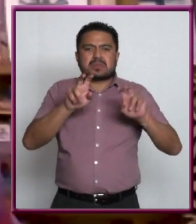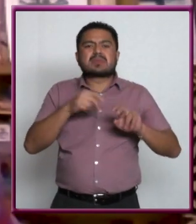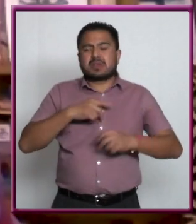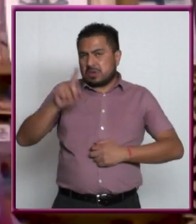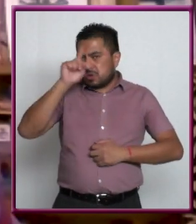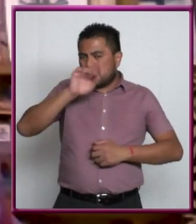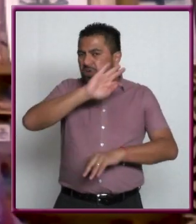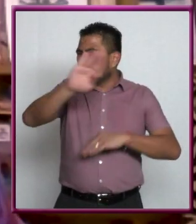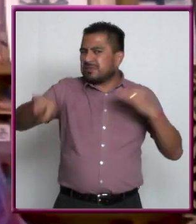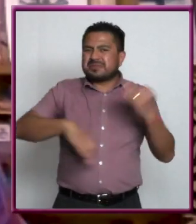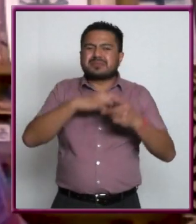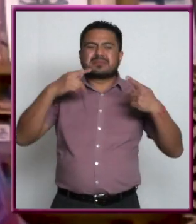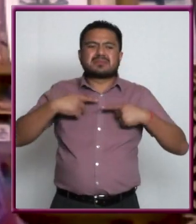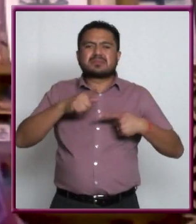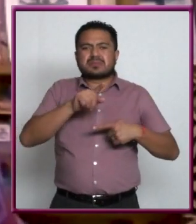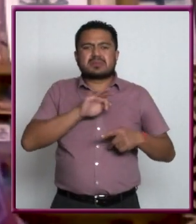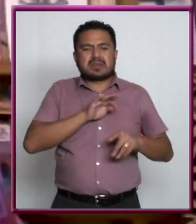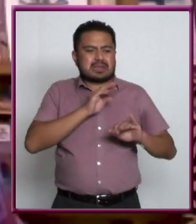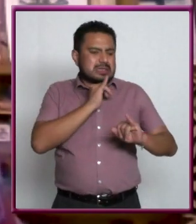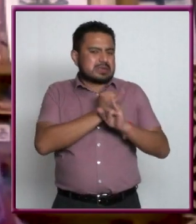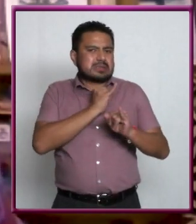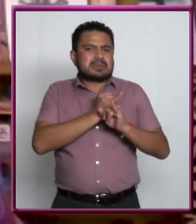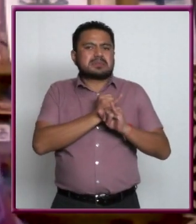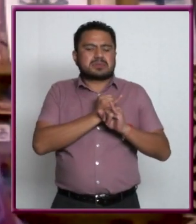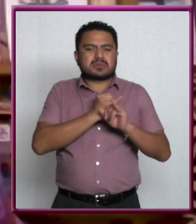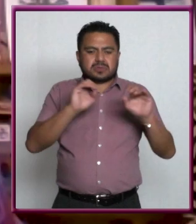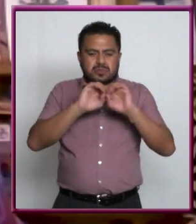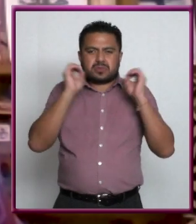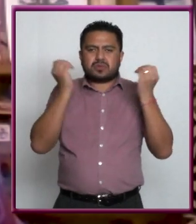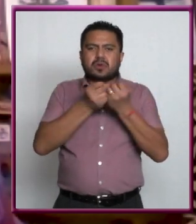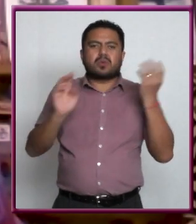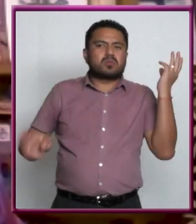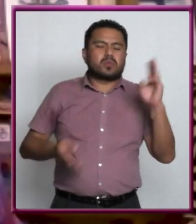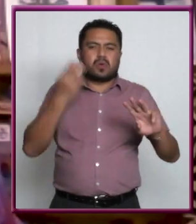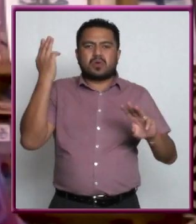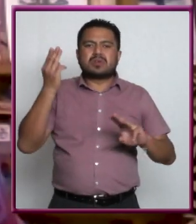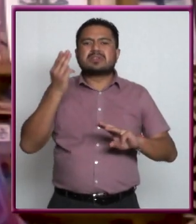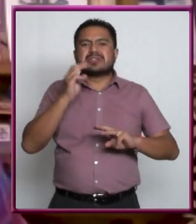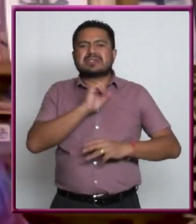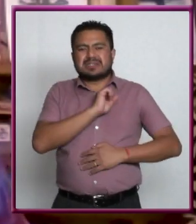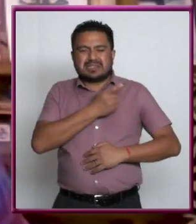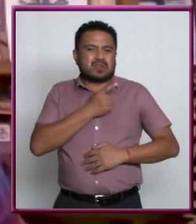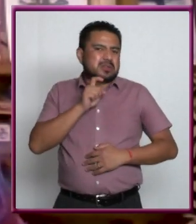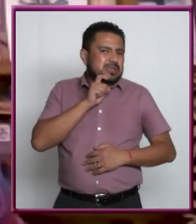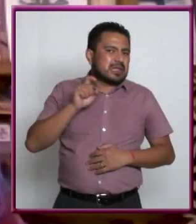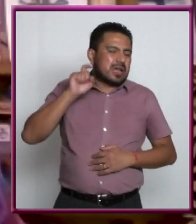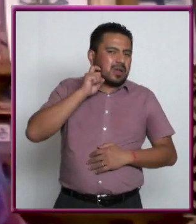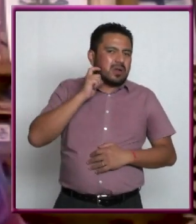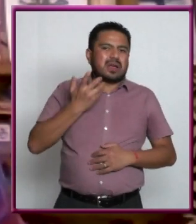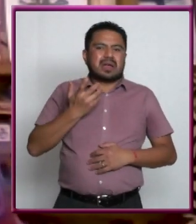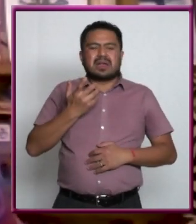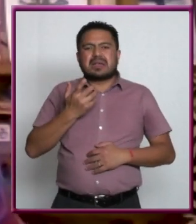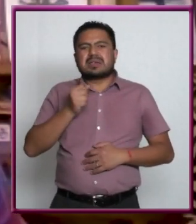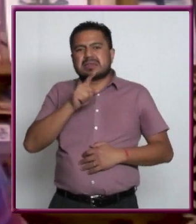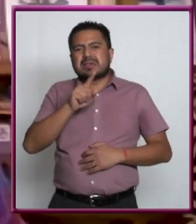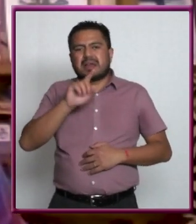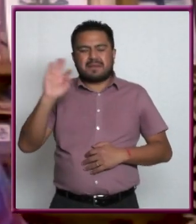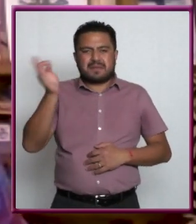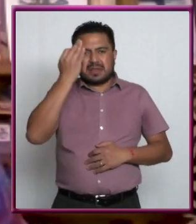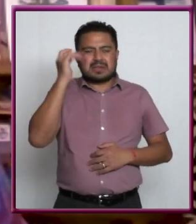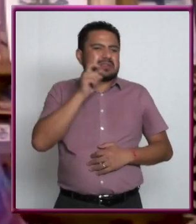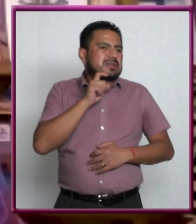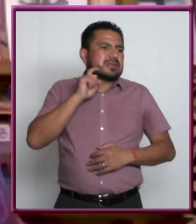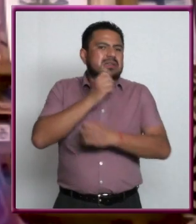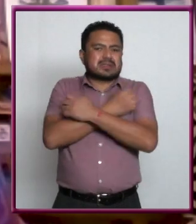Les recomiendo a todo el mundo que entren a las páginas de la Organización Mundial de la Salud Sexual, de la Federación